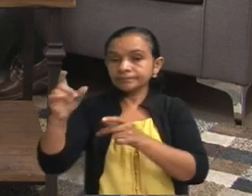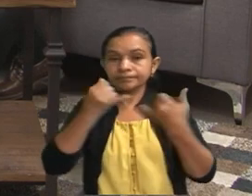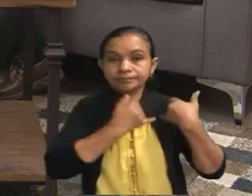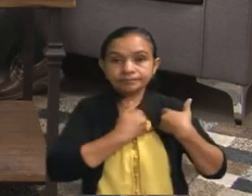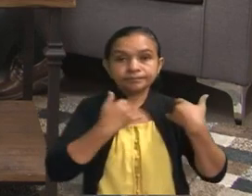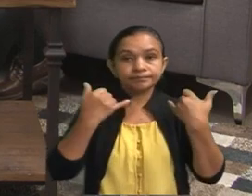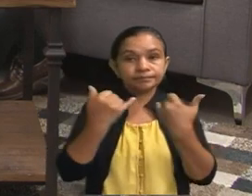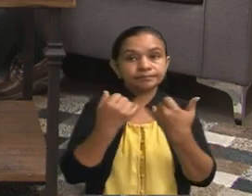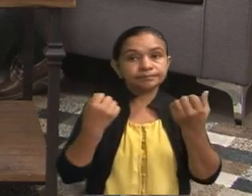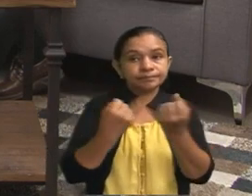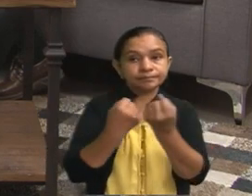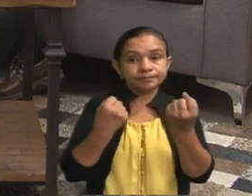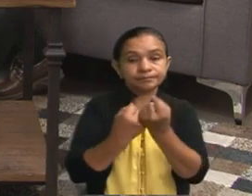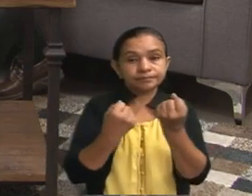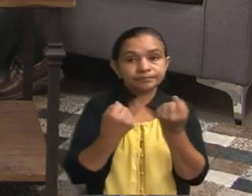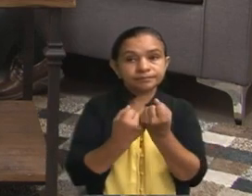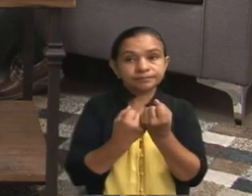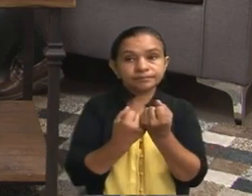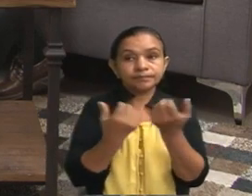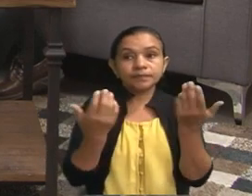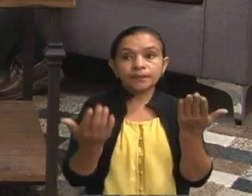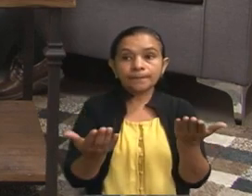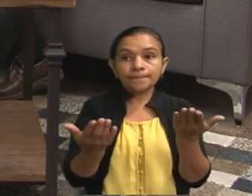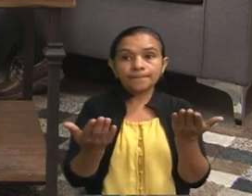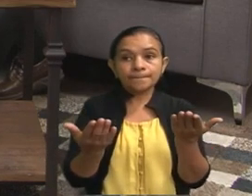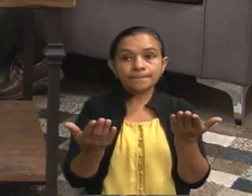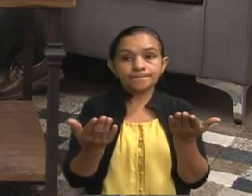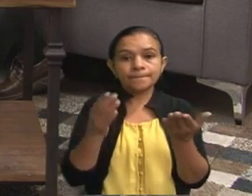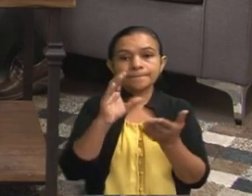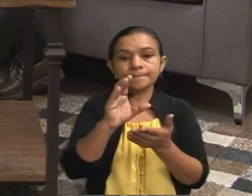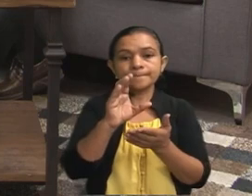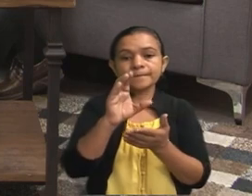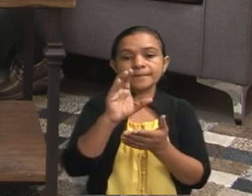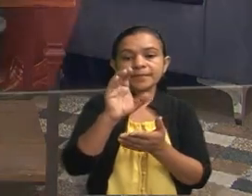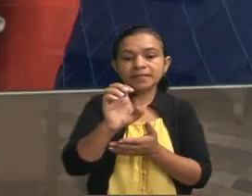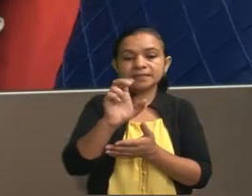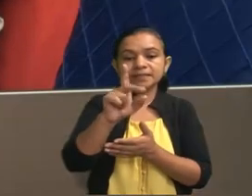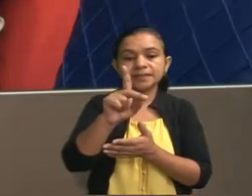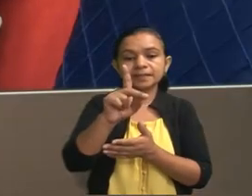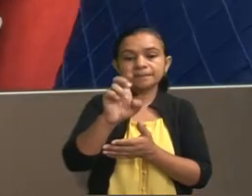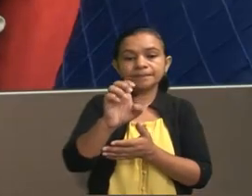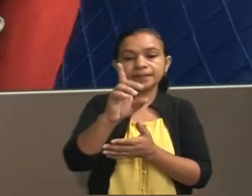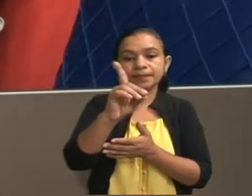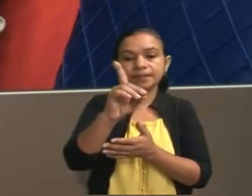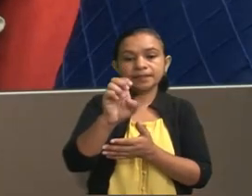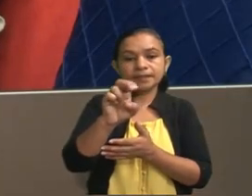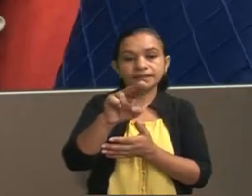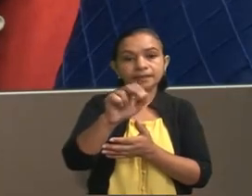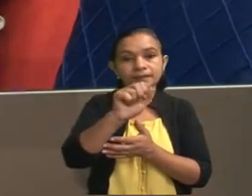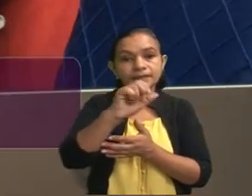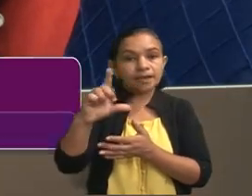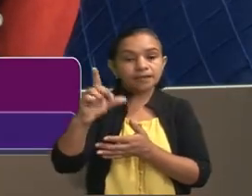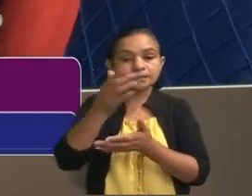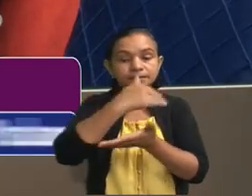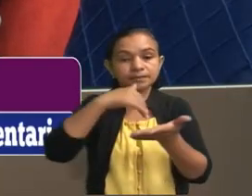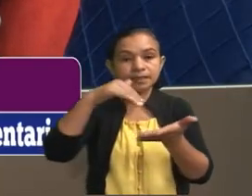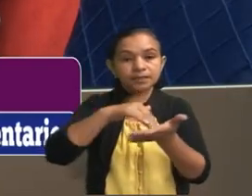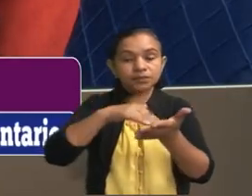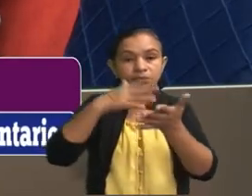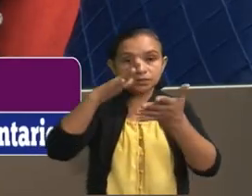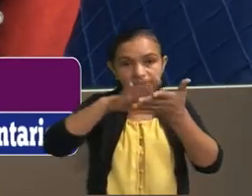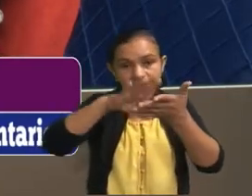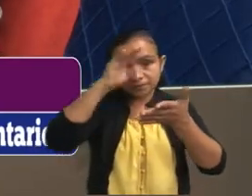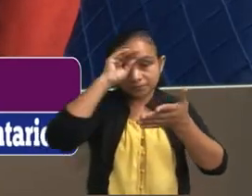civil cooperan en una organización que se llama CPNAC, Centro de Prevención de Desastres América Central.